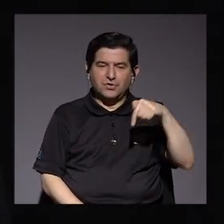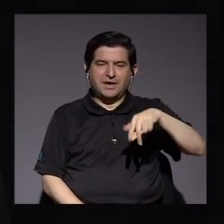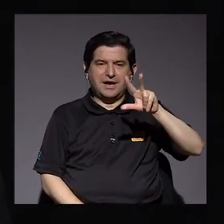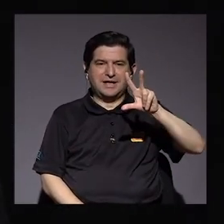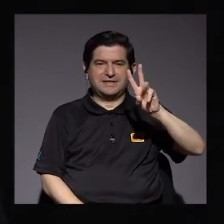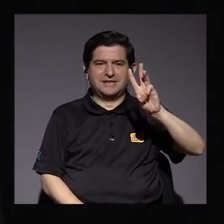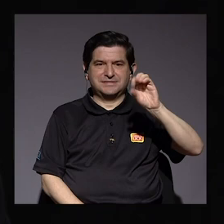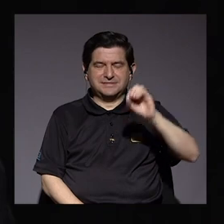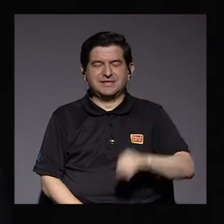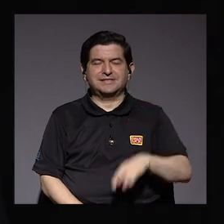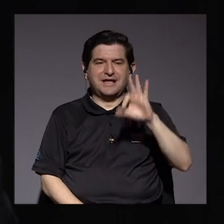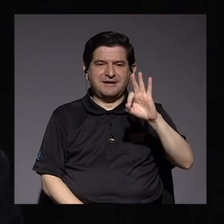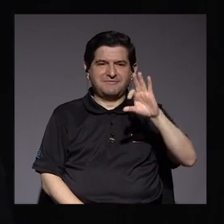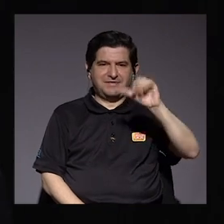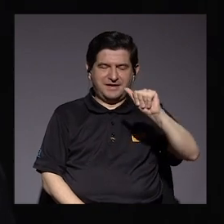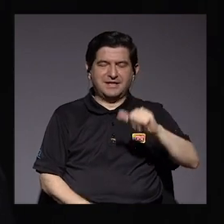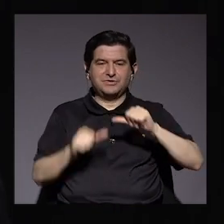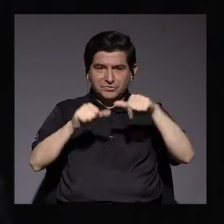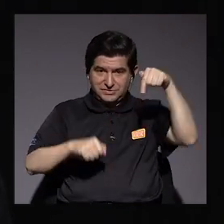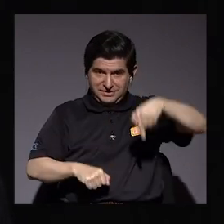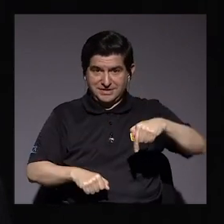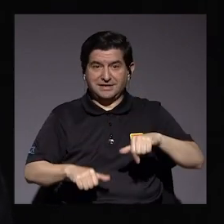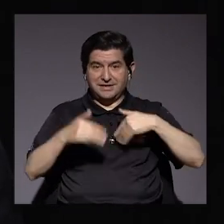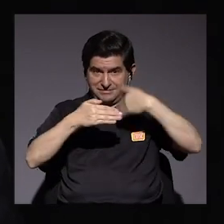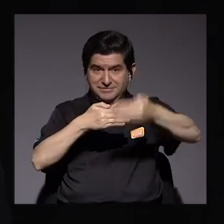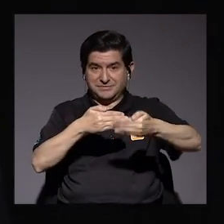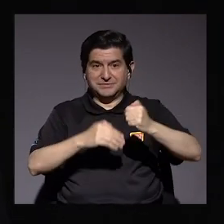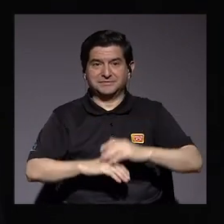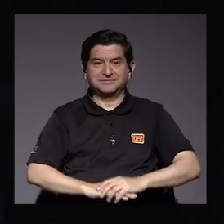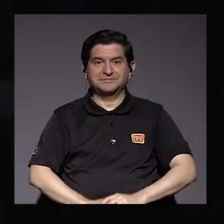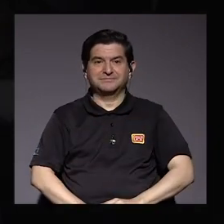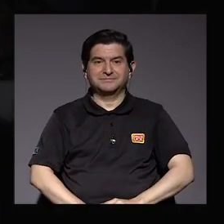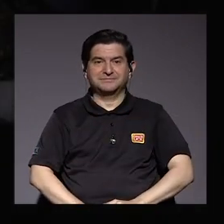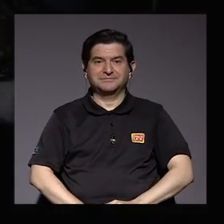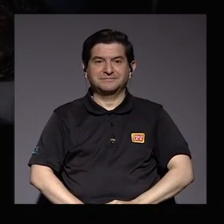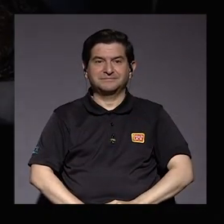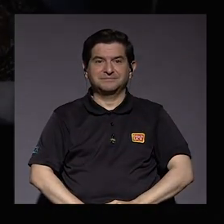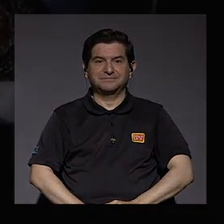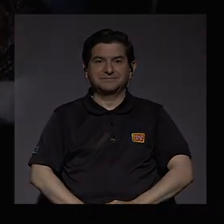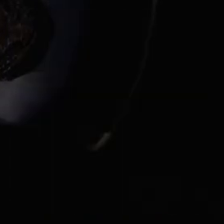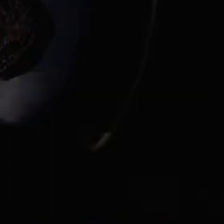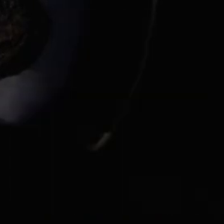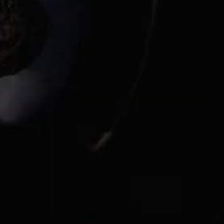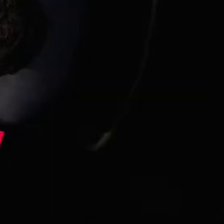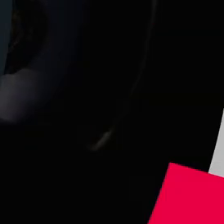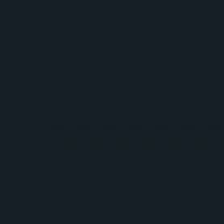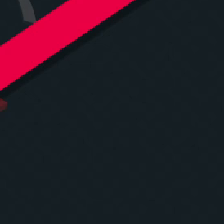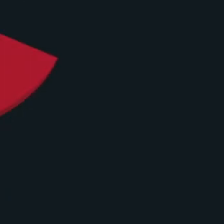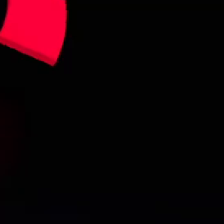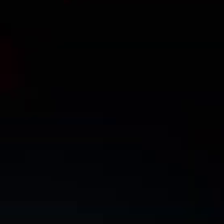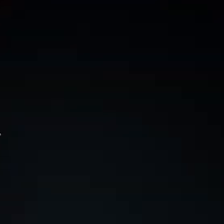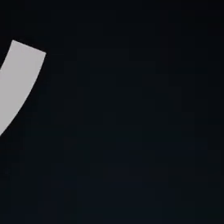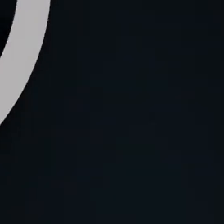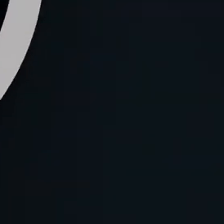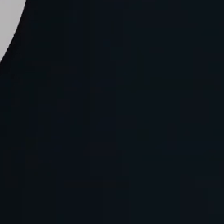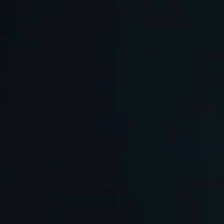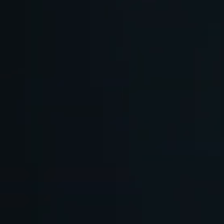discursos estamos entre 60 cuando fernando ahora ya que dice con nosotros a